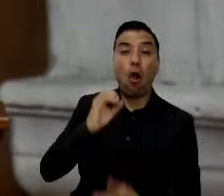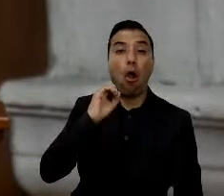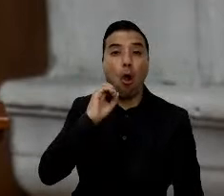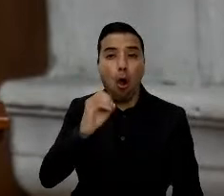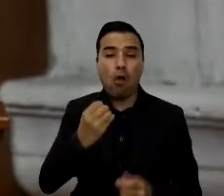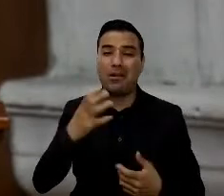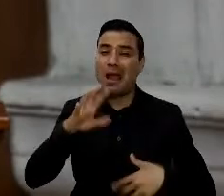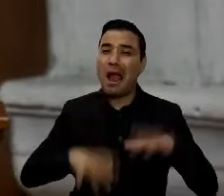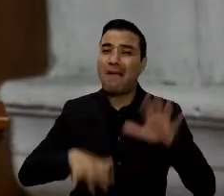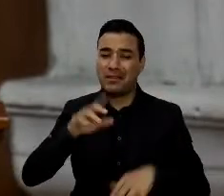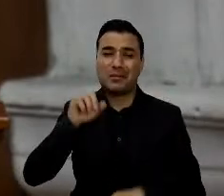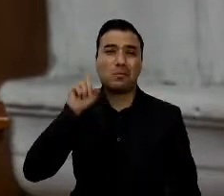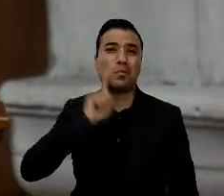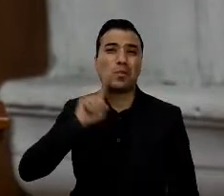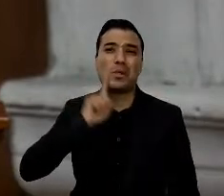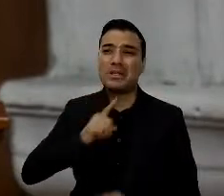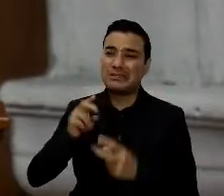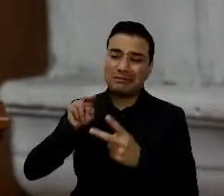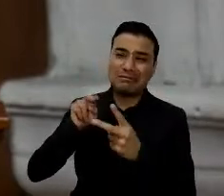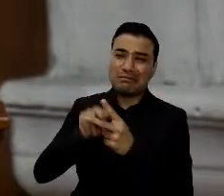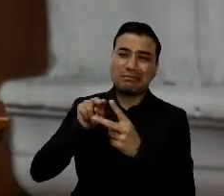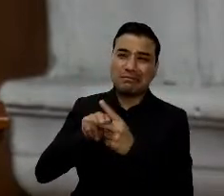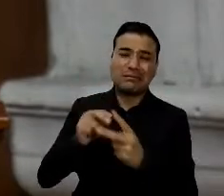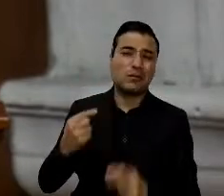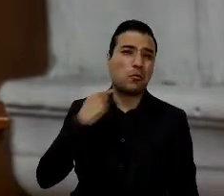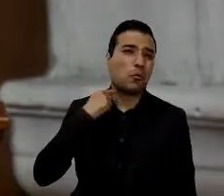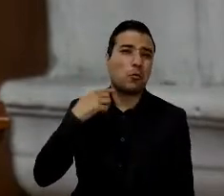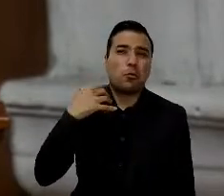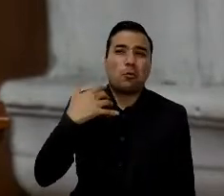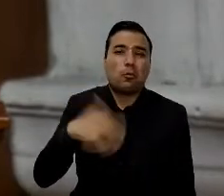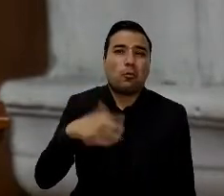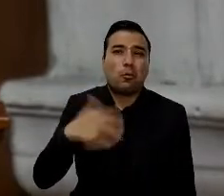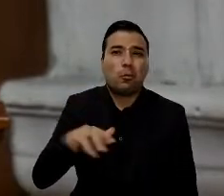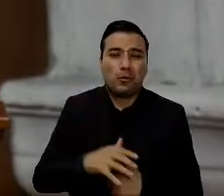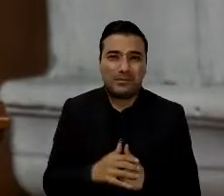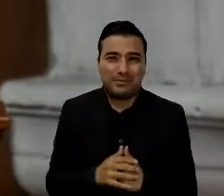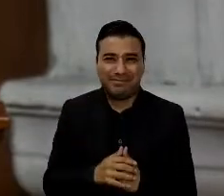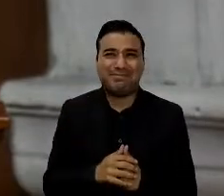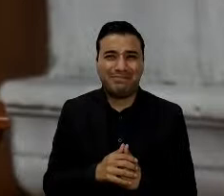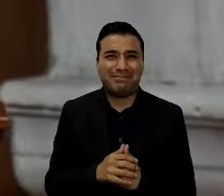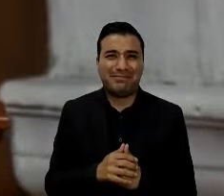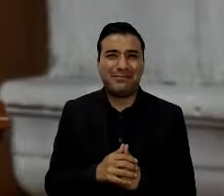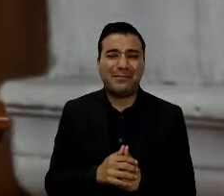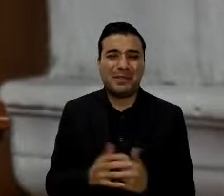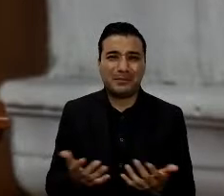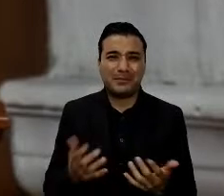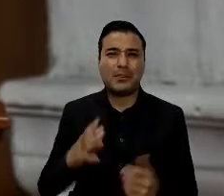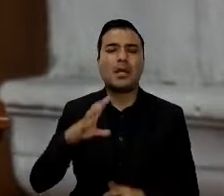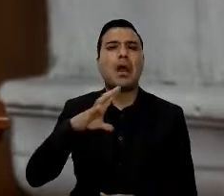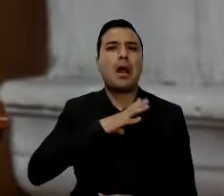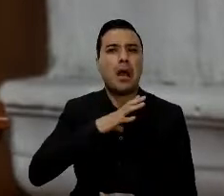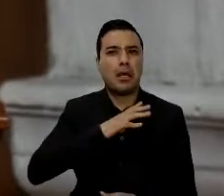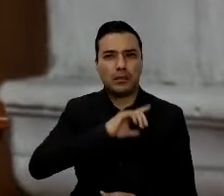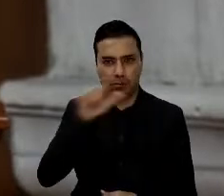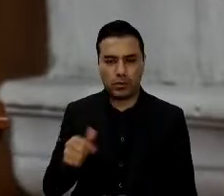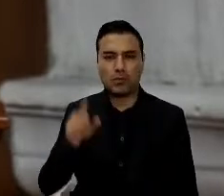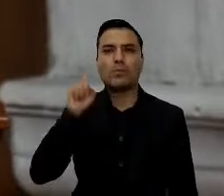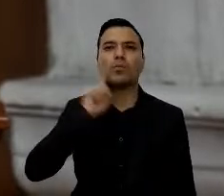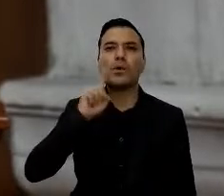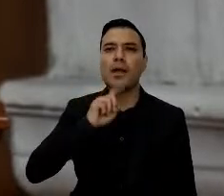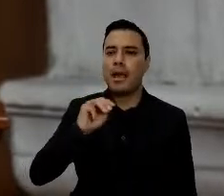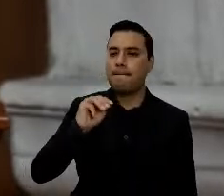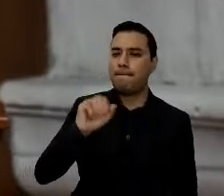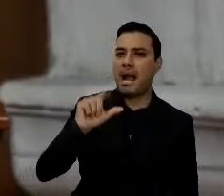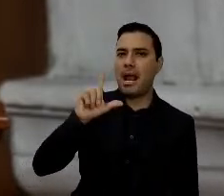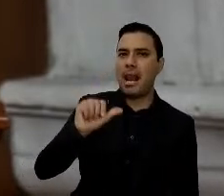aún asesinadas surgiendo con ello la figura de un activista en pro de los Derechos Malala pero